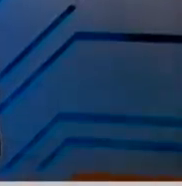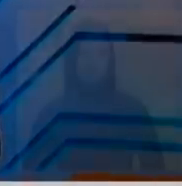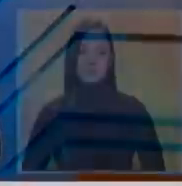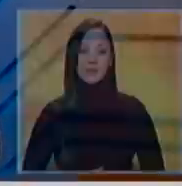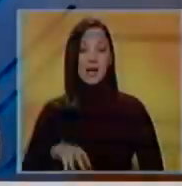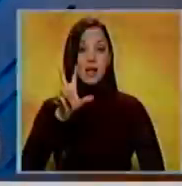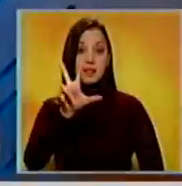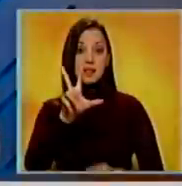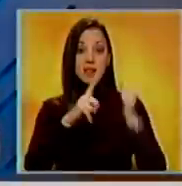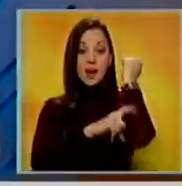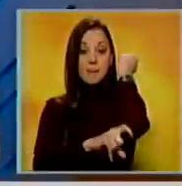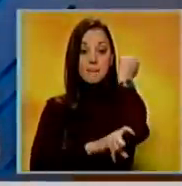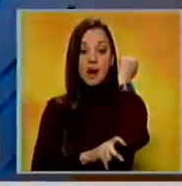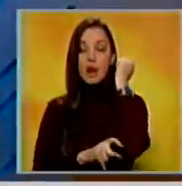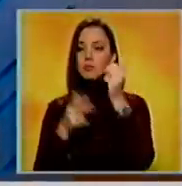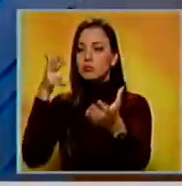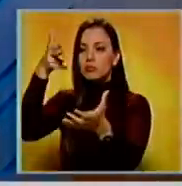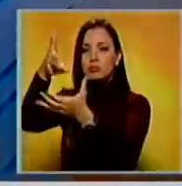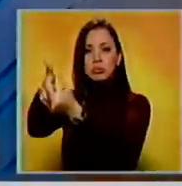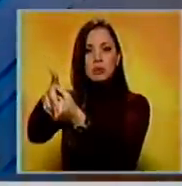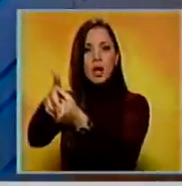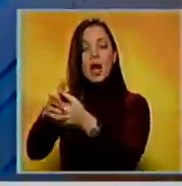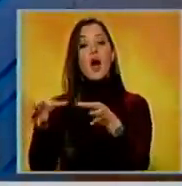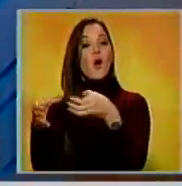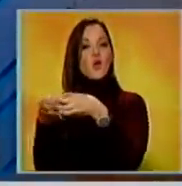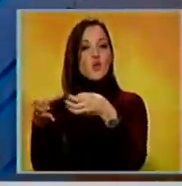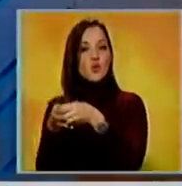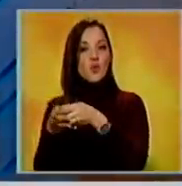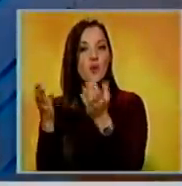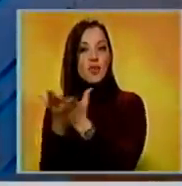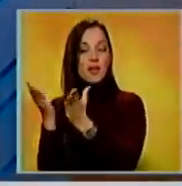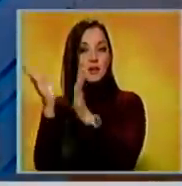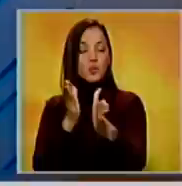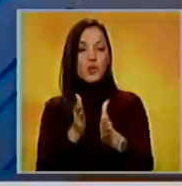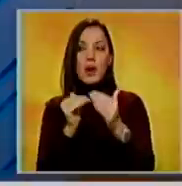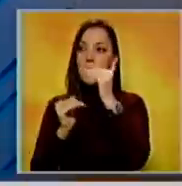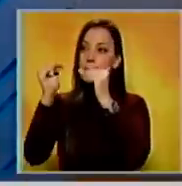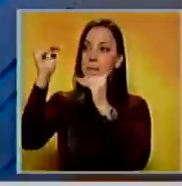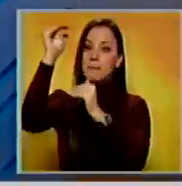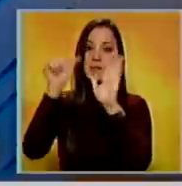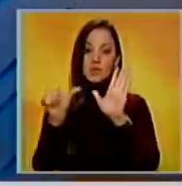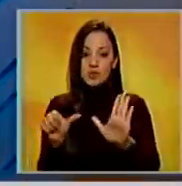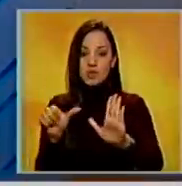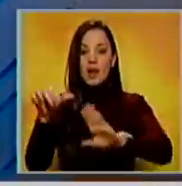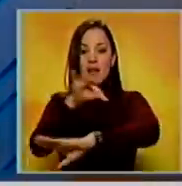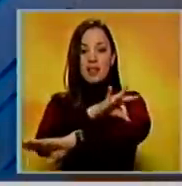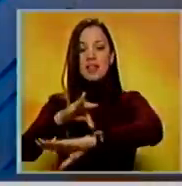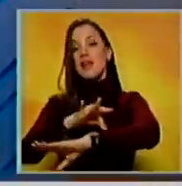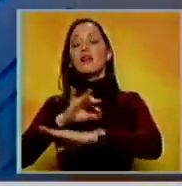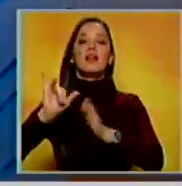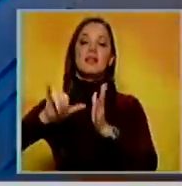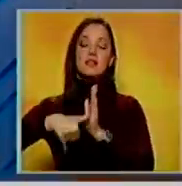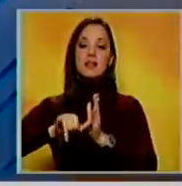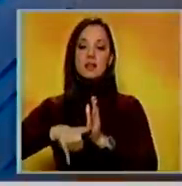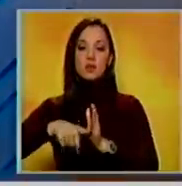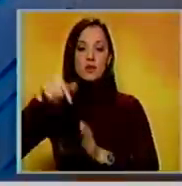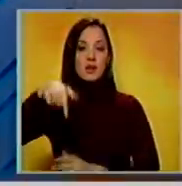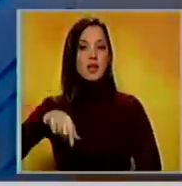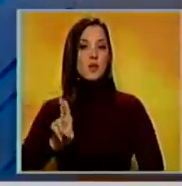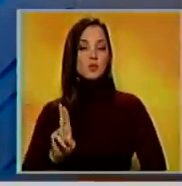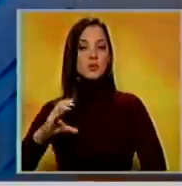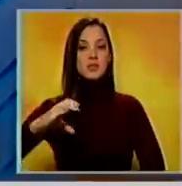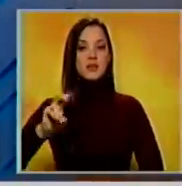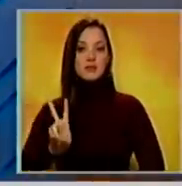Tres delincuentes asaltaron esta mañana a un grupo de estudiantes en el piso 6 de la Facultad de Arquitectura y Urbanismo de la Universidad Central de